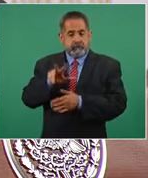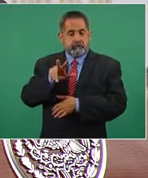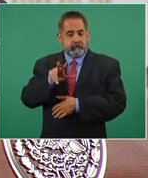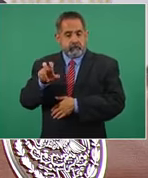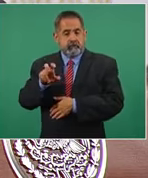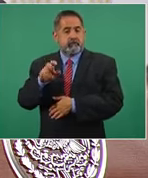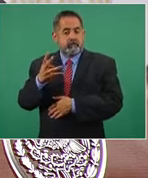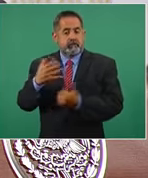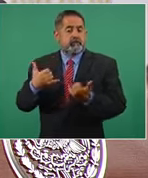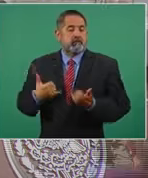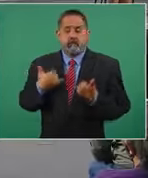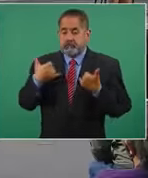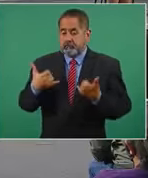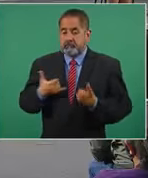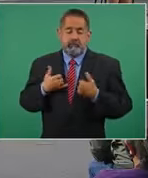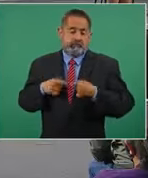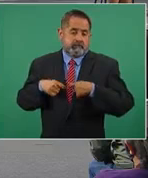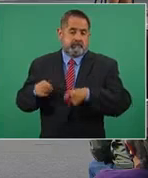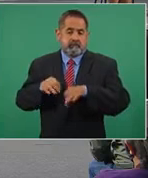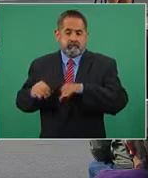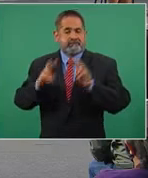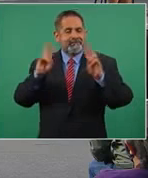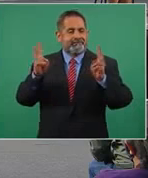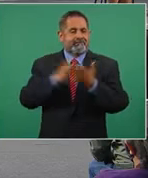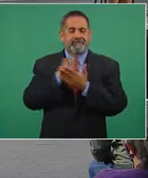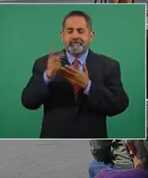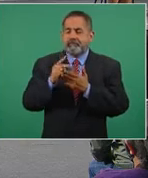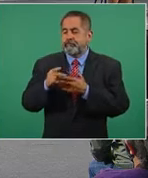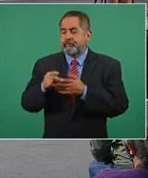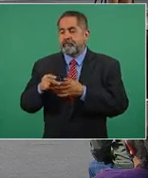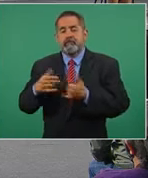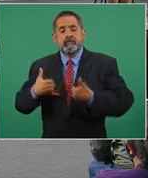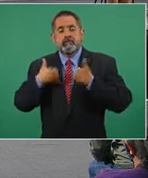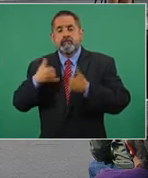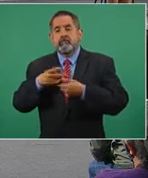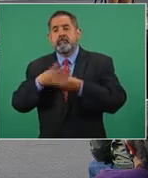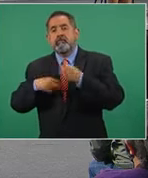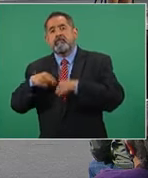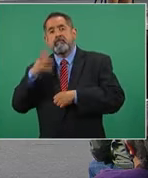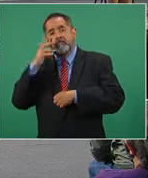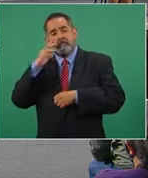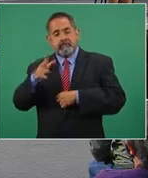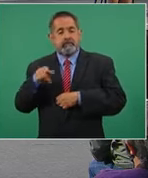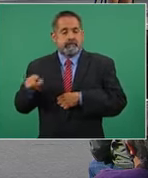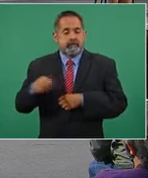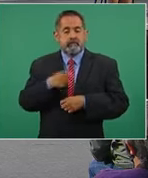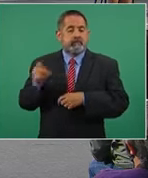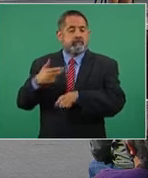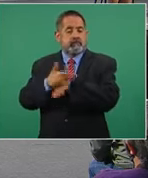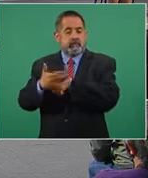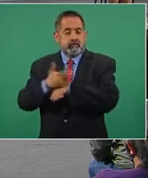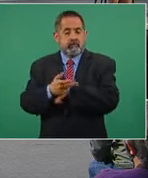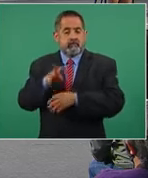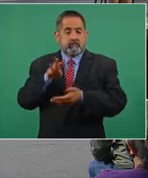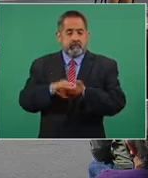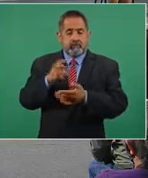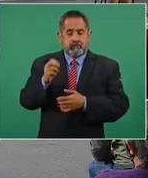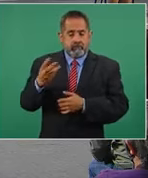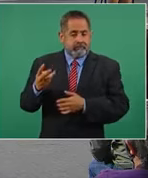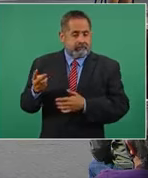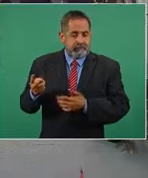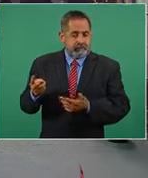5804 jóvenes del programa Jóvenes Construyendo el Futuro y en Honduras 431 productores